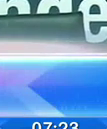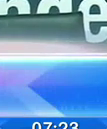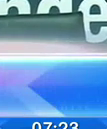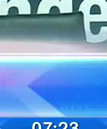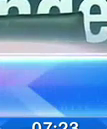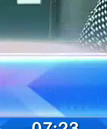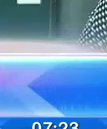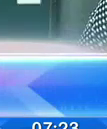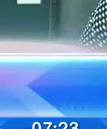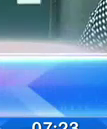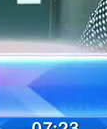a los adolescentes infractores.